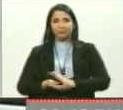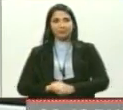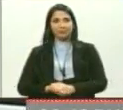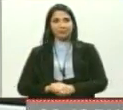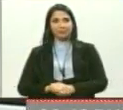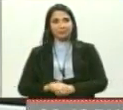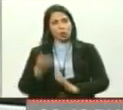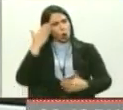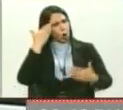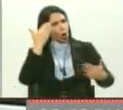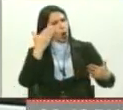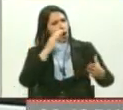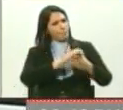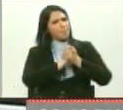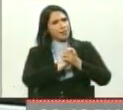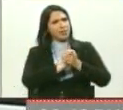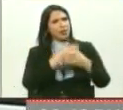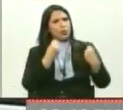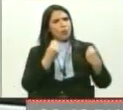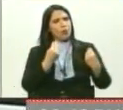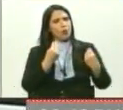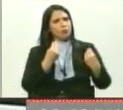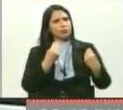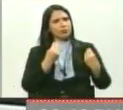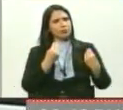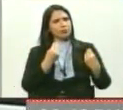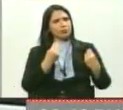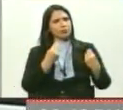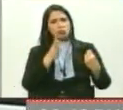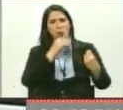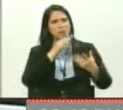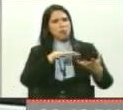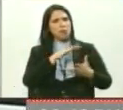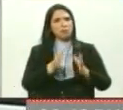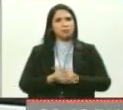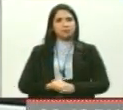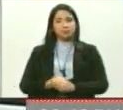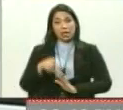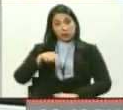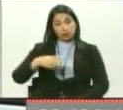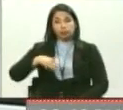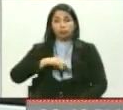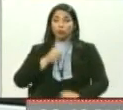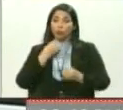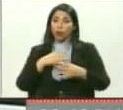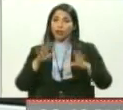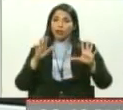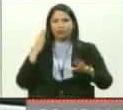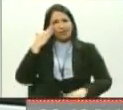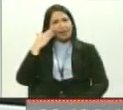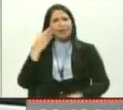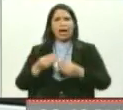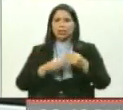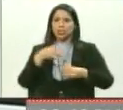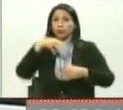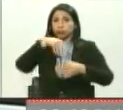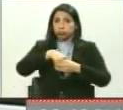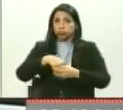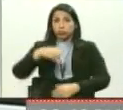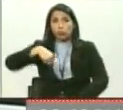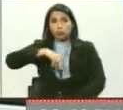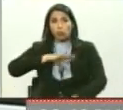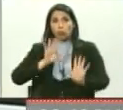compañera, ¿cómo anda? Por aquí bueno, casi sin novedad. Sí, aquí estamos, bueno, sabes, haciendo la cuarentena,